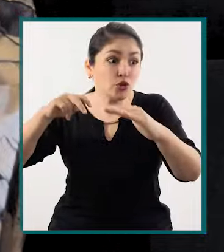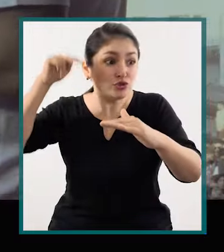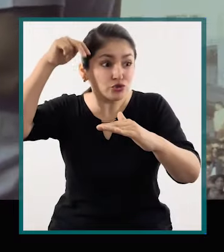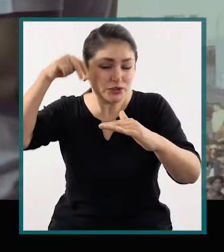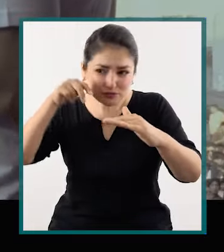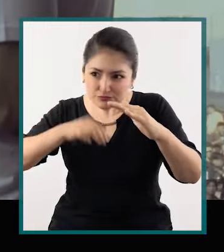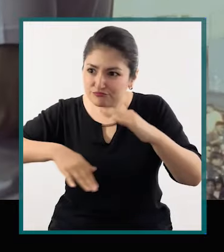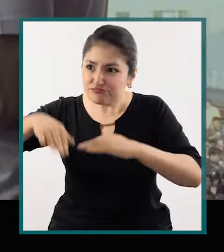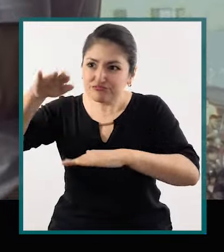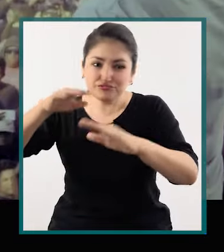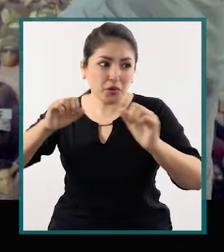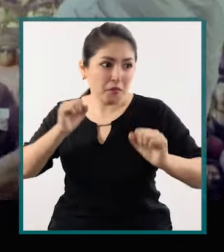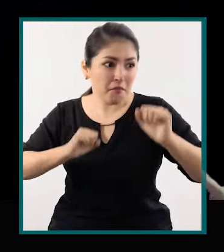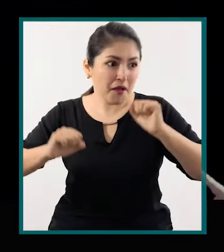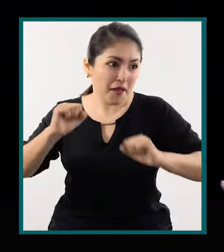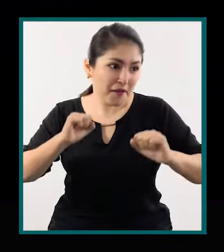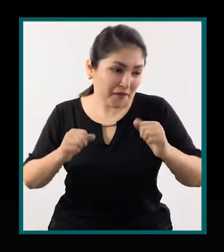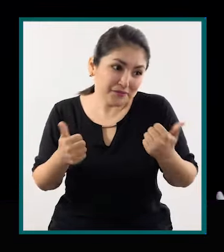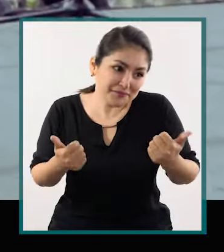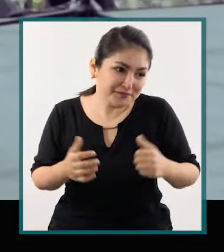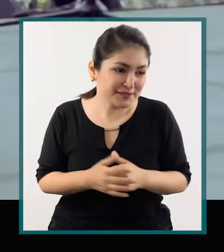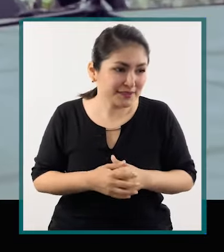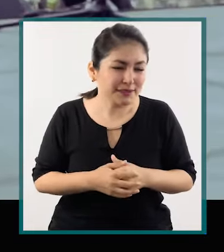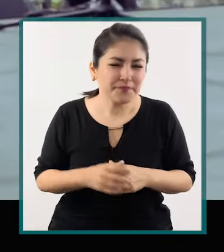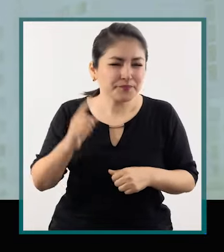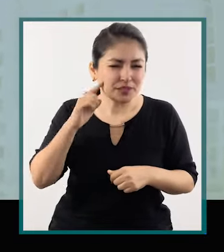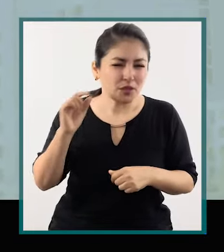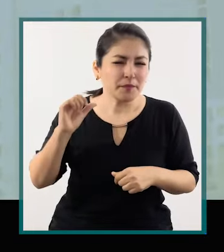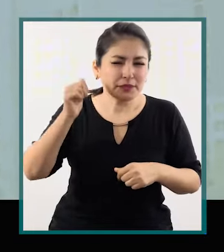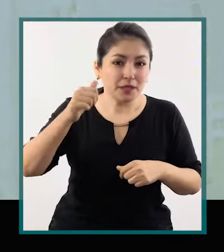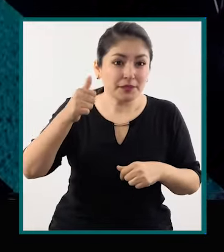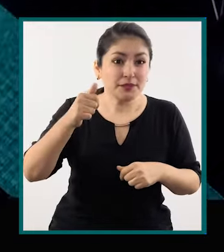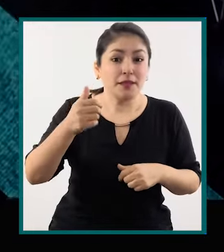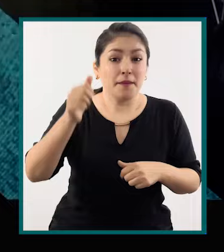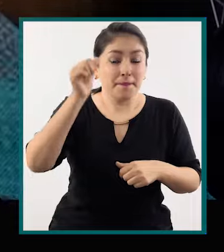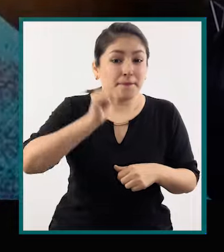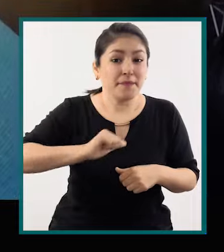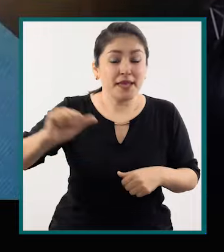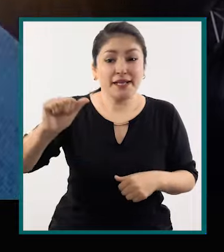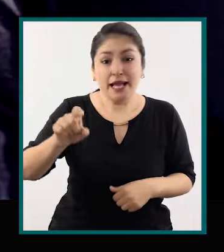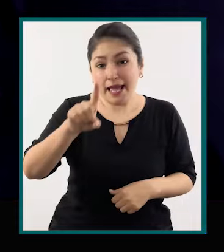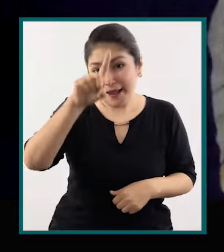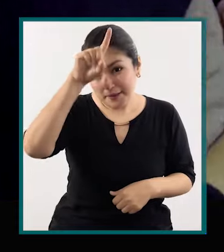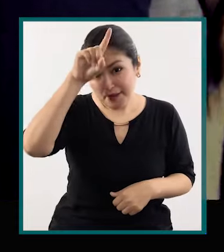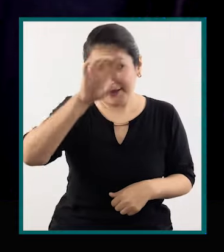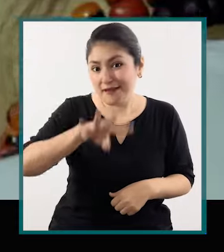bailar. Dentro de unos días estarán tocando en Alemania e Inglaterra.